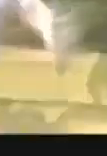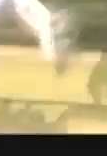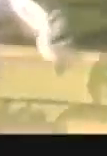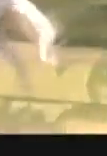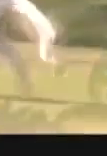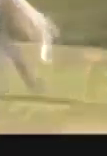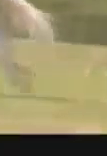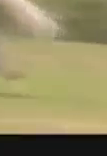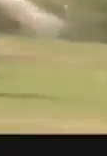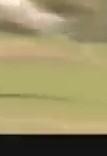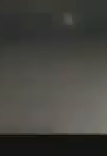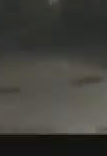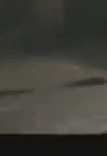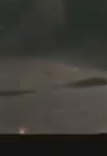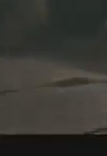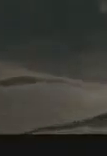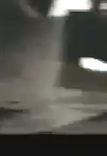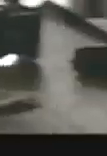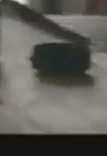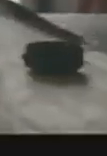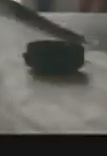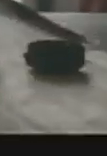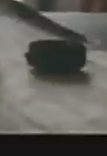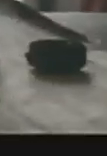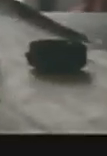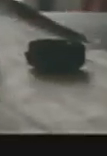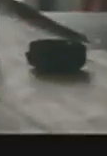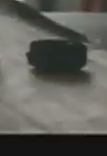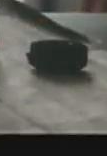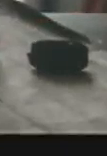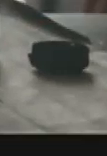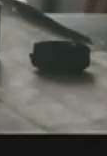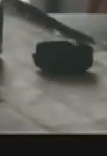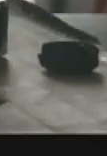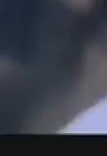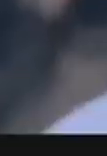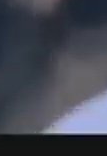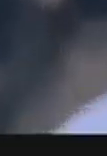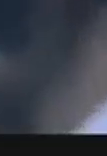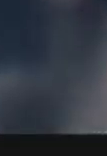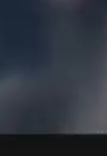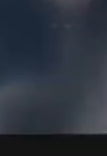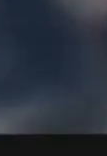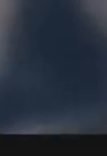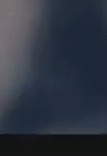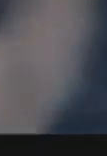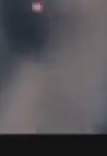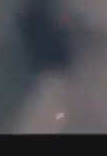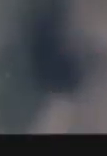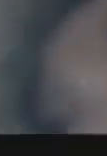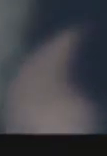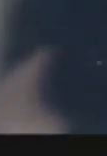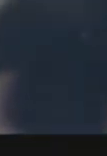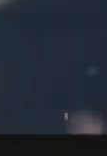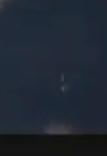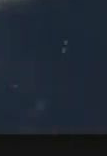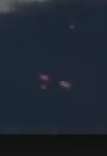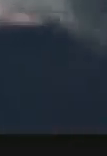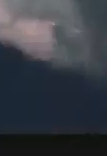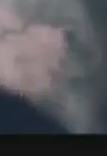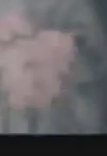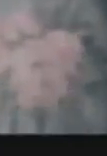pasado, es una carta del presente. Y más aún, una carta del futuro. Dice Bolívar acá, yo deseo más que otro